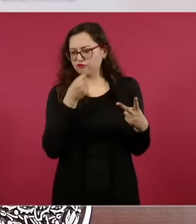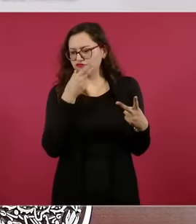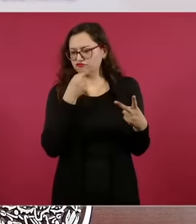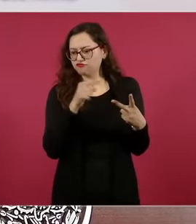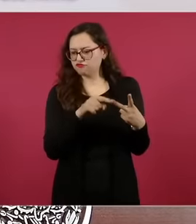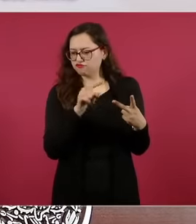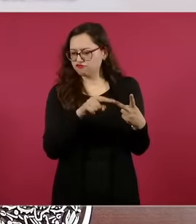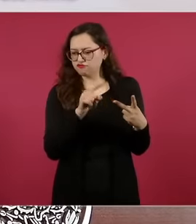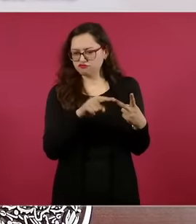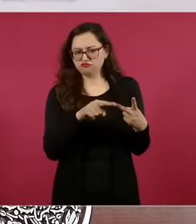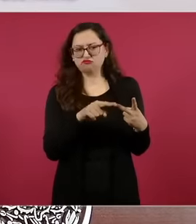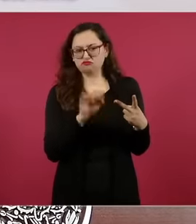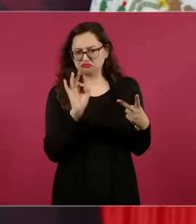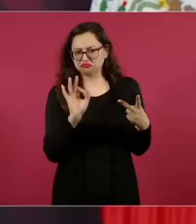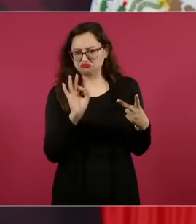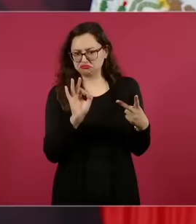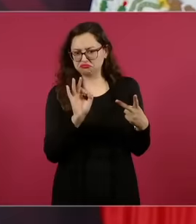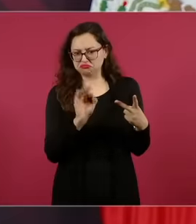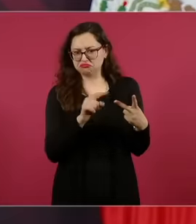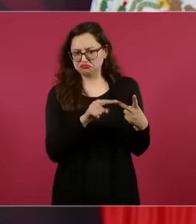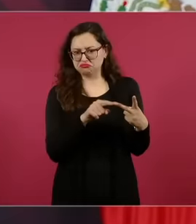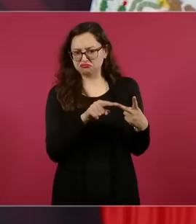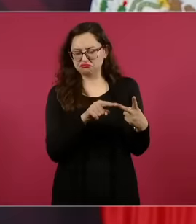gente extraordinaria,